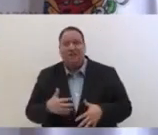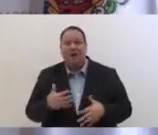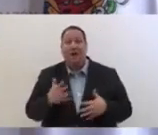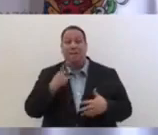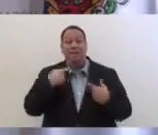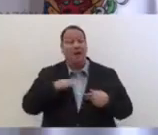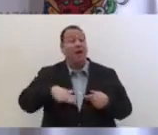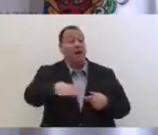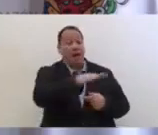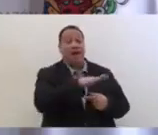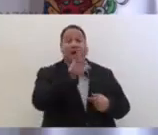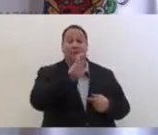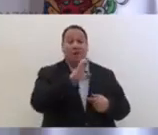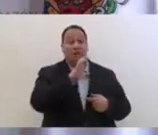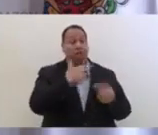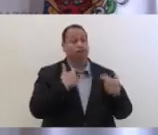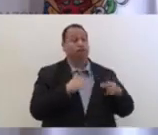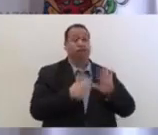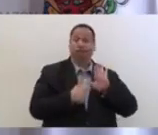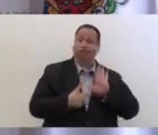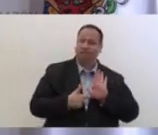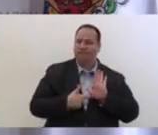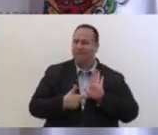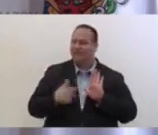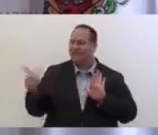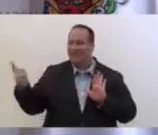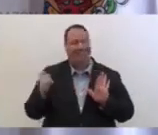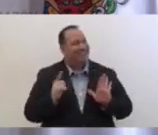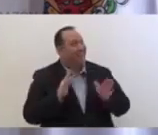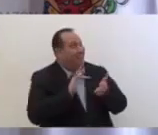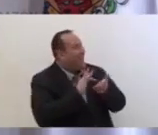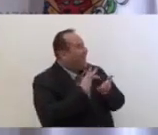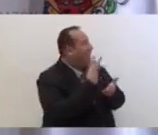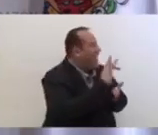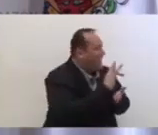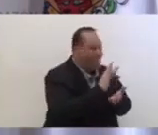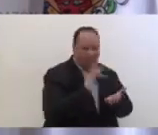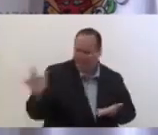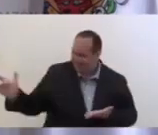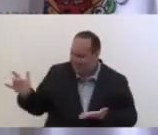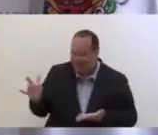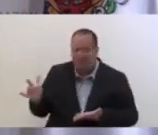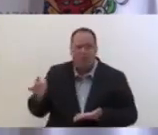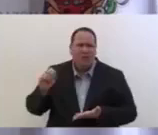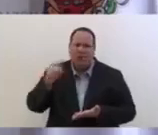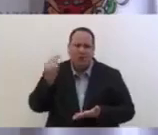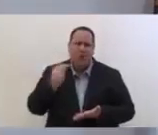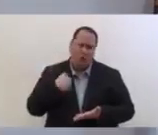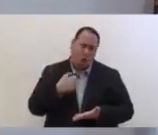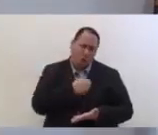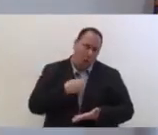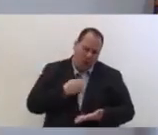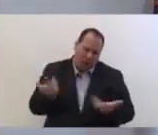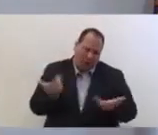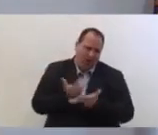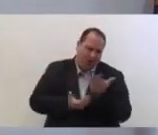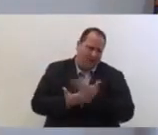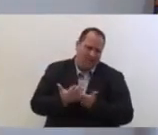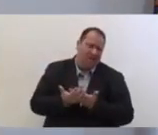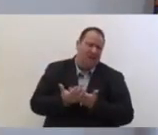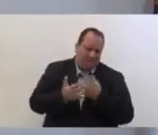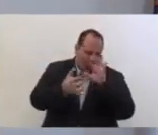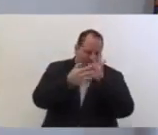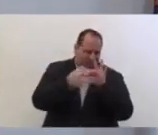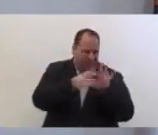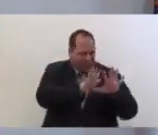los bajacalifornianos y cuando alguien te dice gracias no requiere hacerlo porque es nuestra obligación, ¿no? Yo se los comento